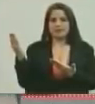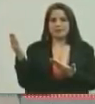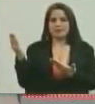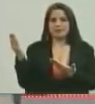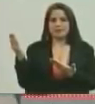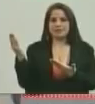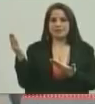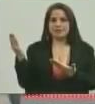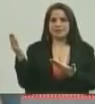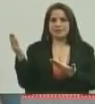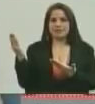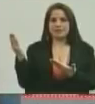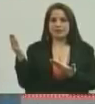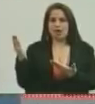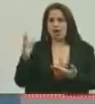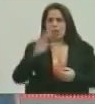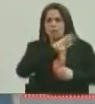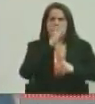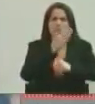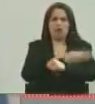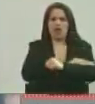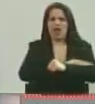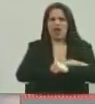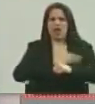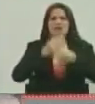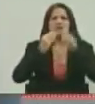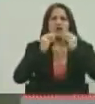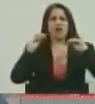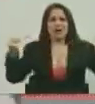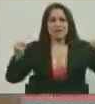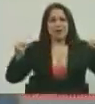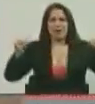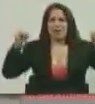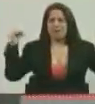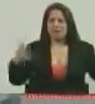por el poder de los gemelos fantásticos activen